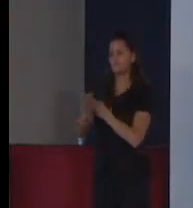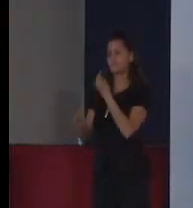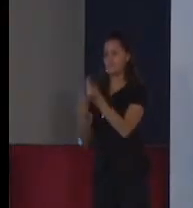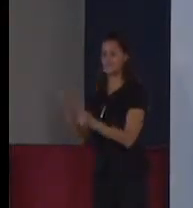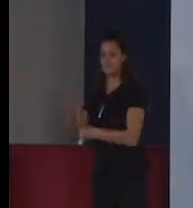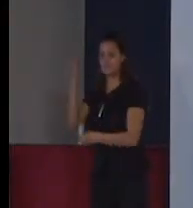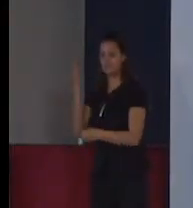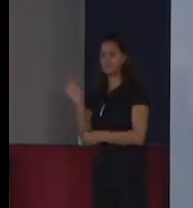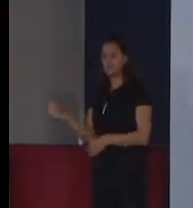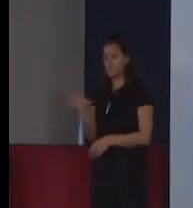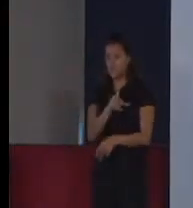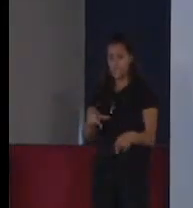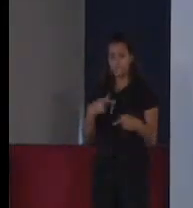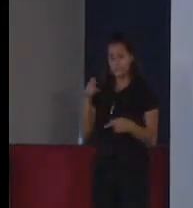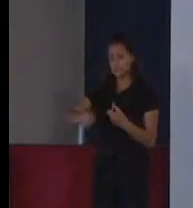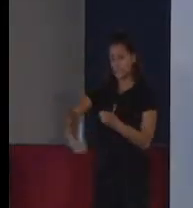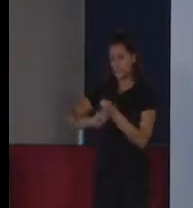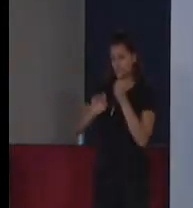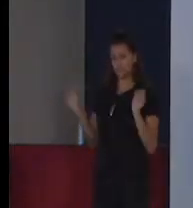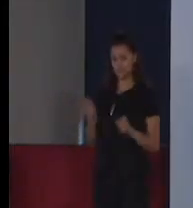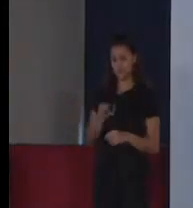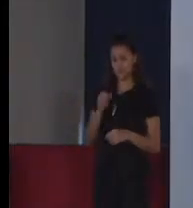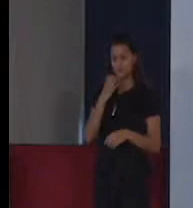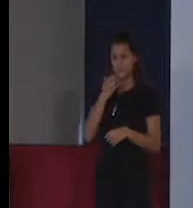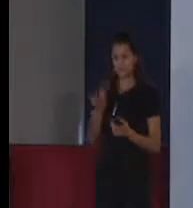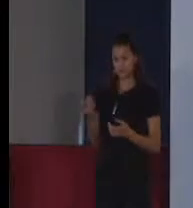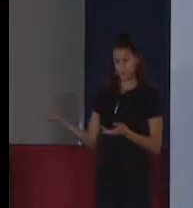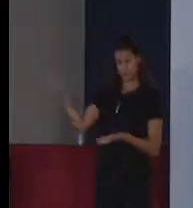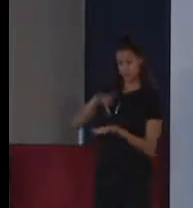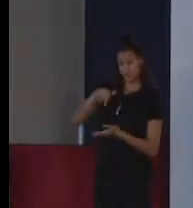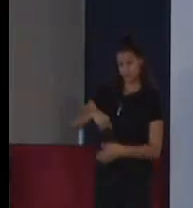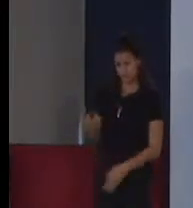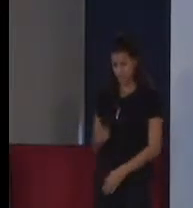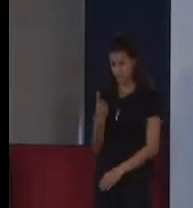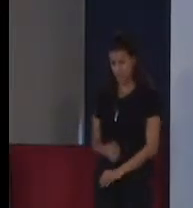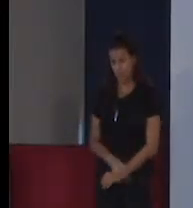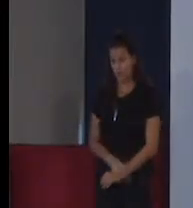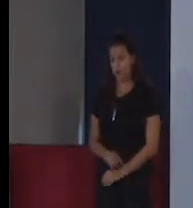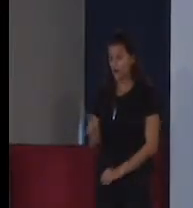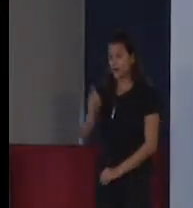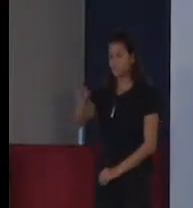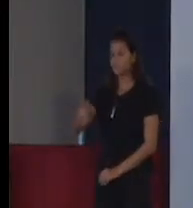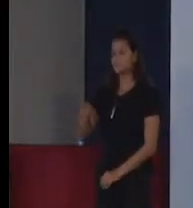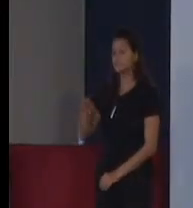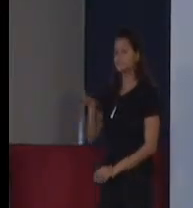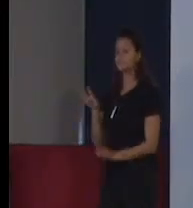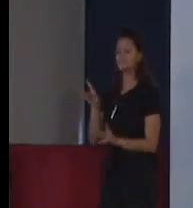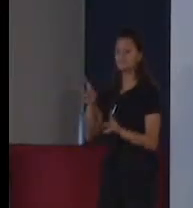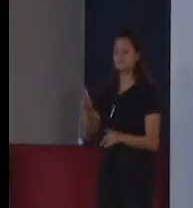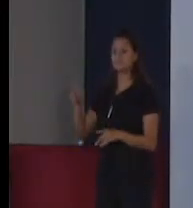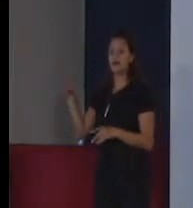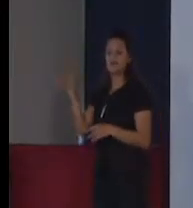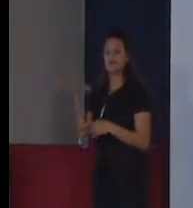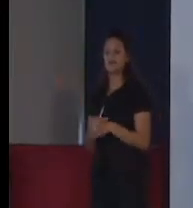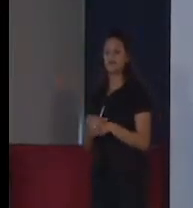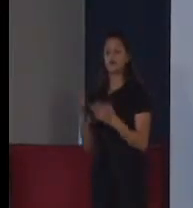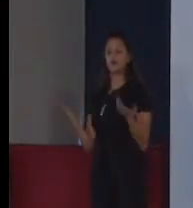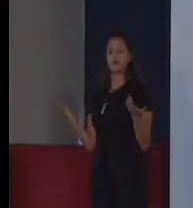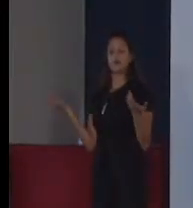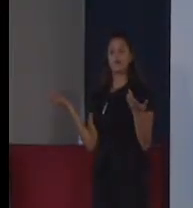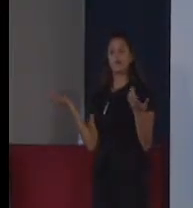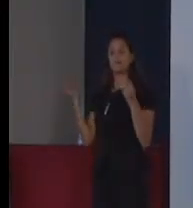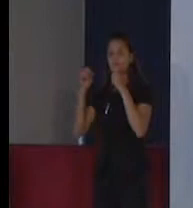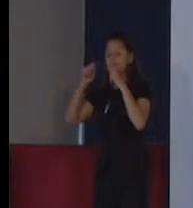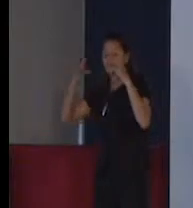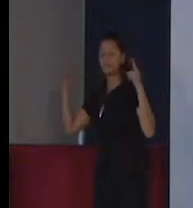todos en la vida necesitamos apoyos, o dígame si para llegar acá tú pudimos llegar solos. No, necesitamos a alguien que se levantara y nos ayudara con el